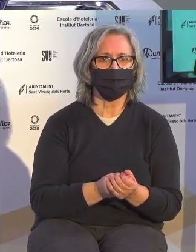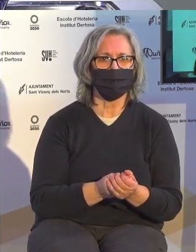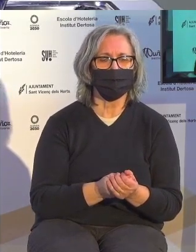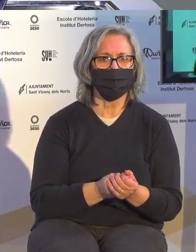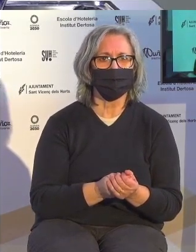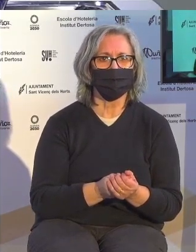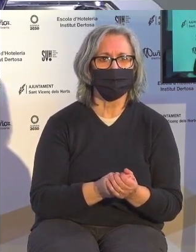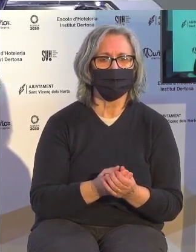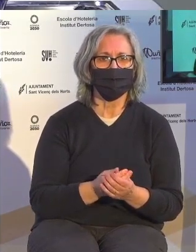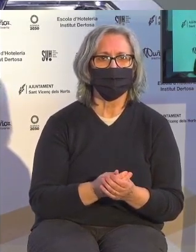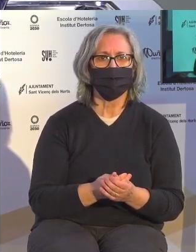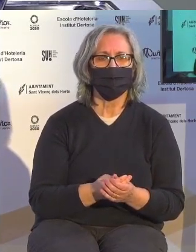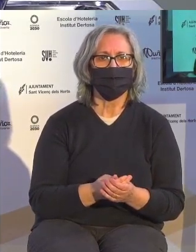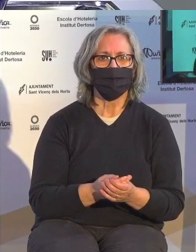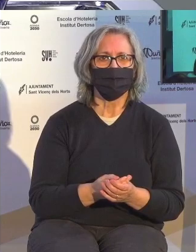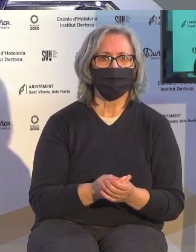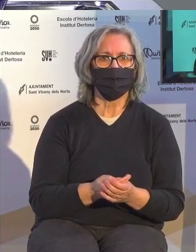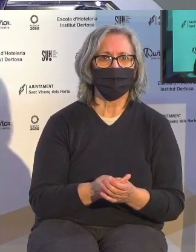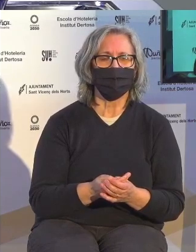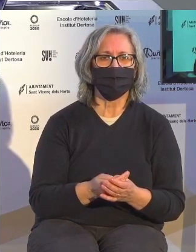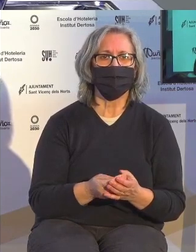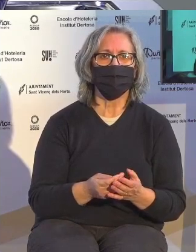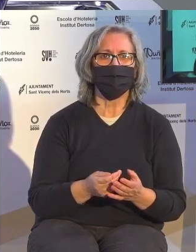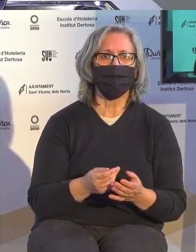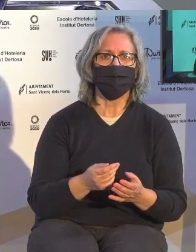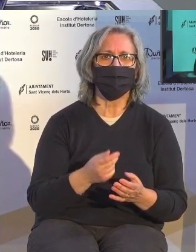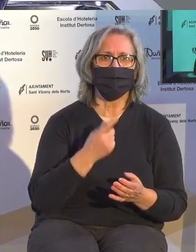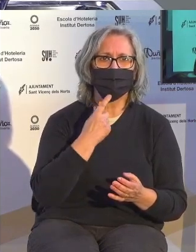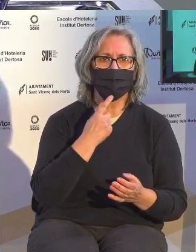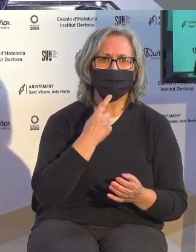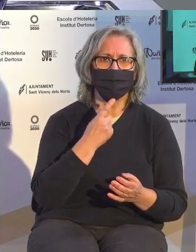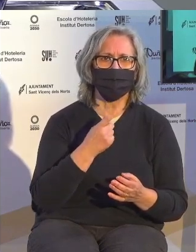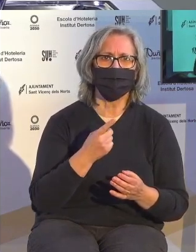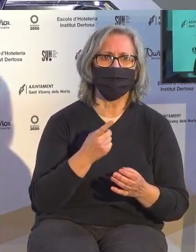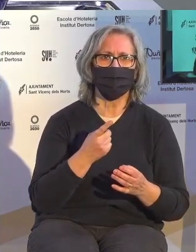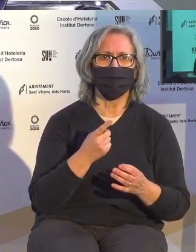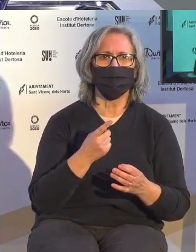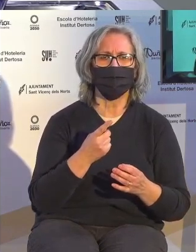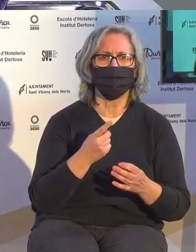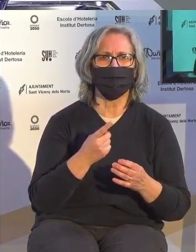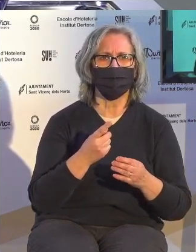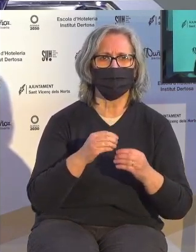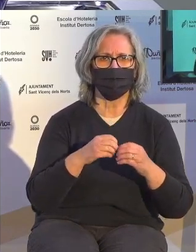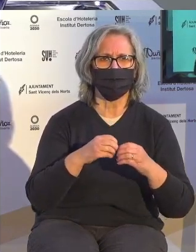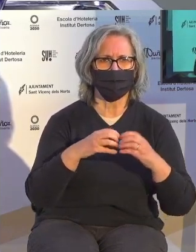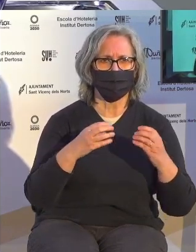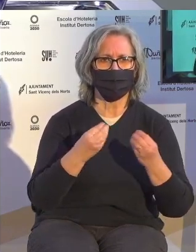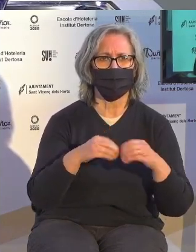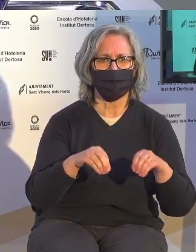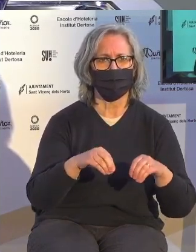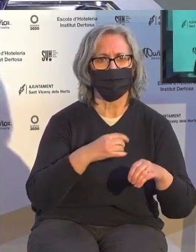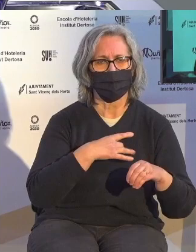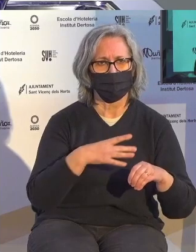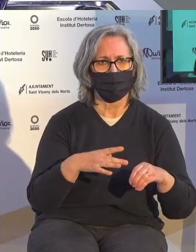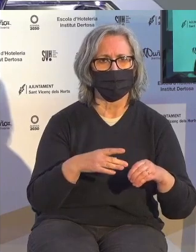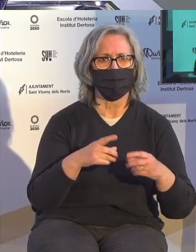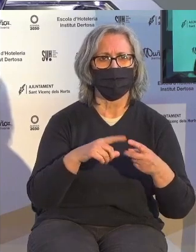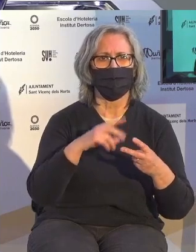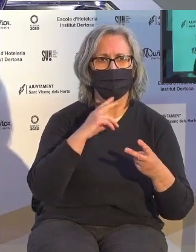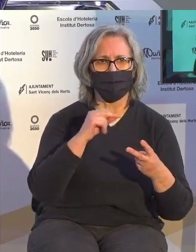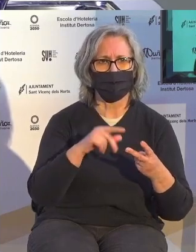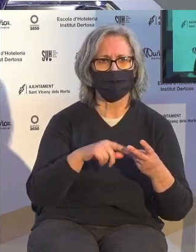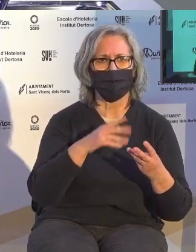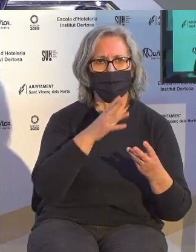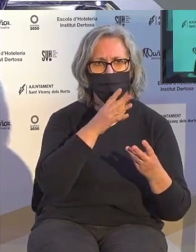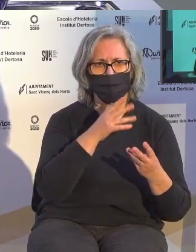utilizar esta vez y opositó un poquito de raspas de limón puedes poner los los